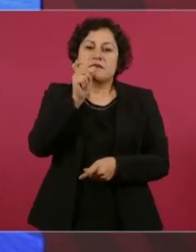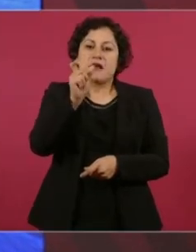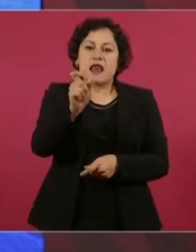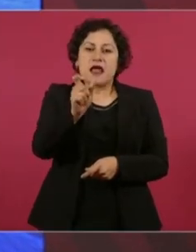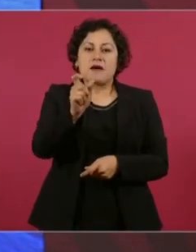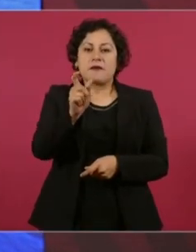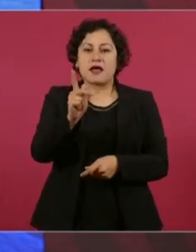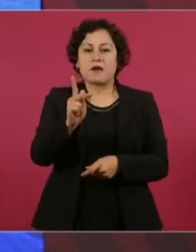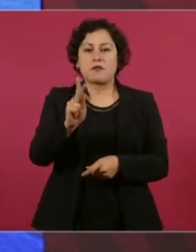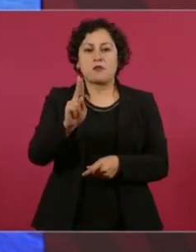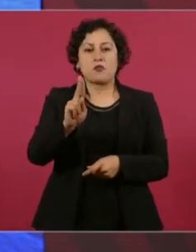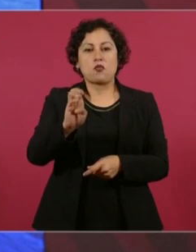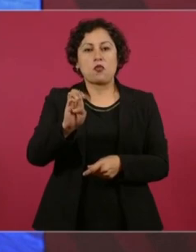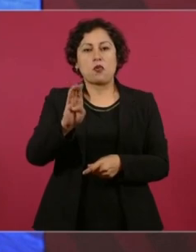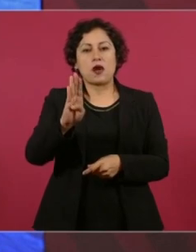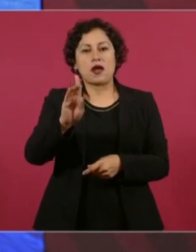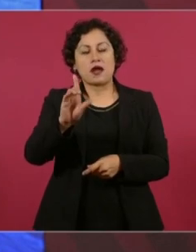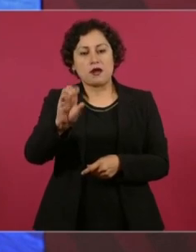aunque parezca increíble.